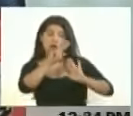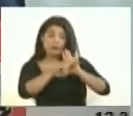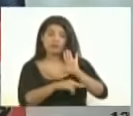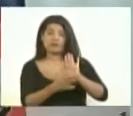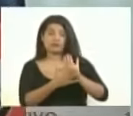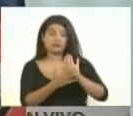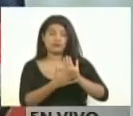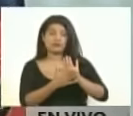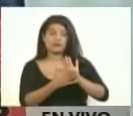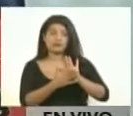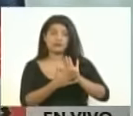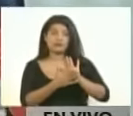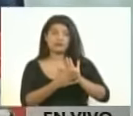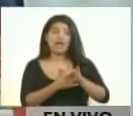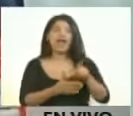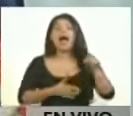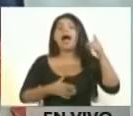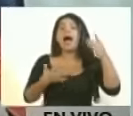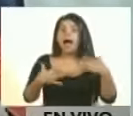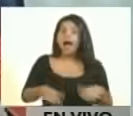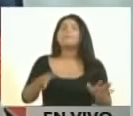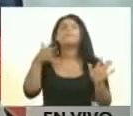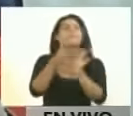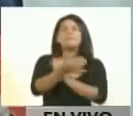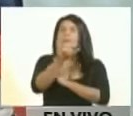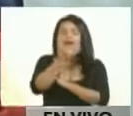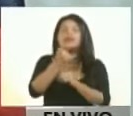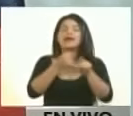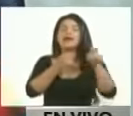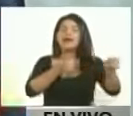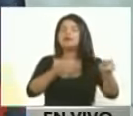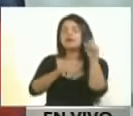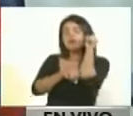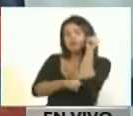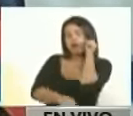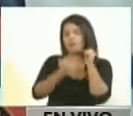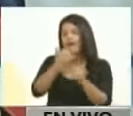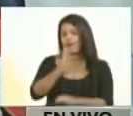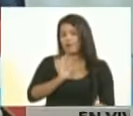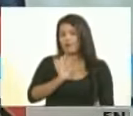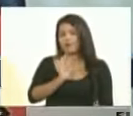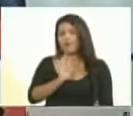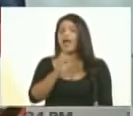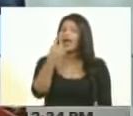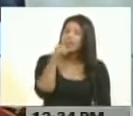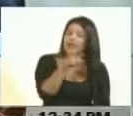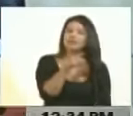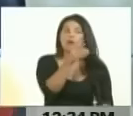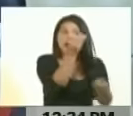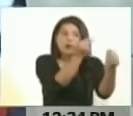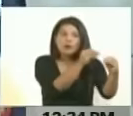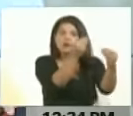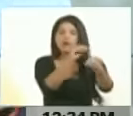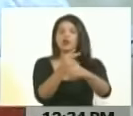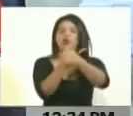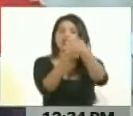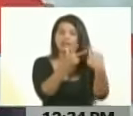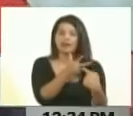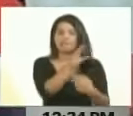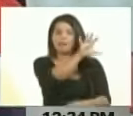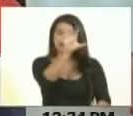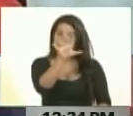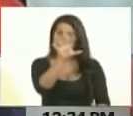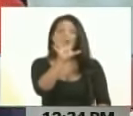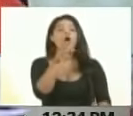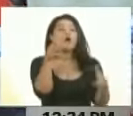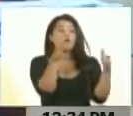porque hicieron como que una especie de trampita. Funcionarios confabulados. Y en base a esto, entonces, los señores